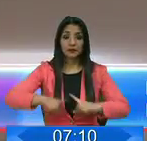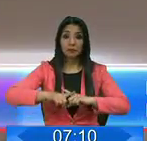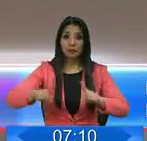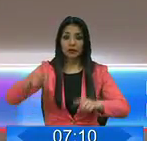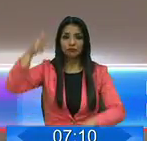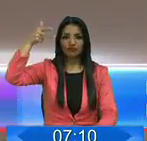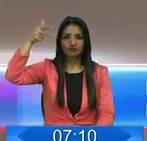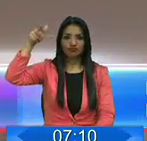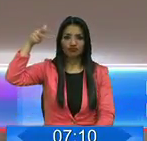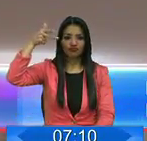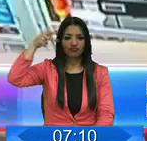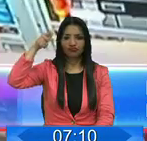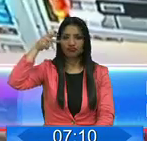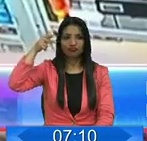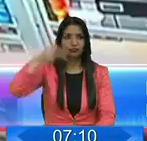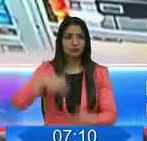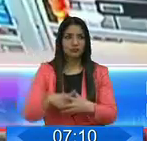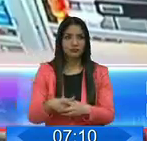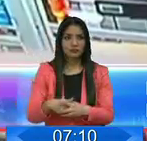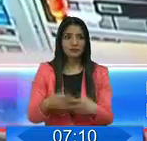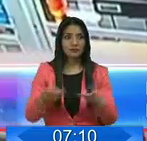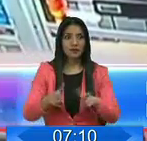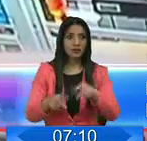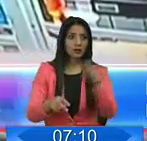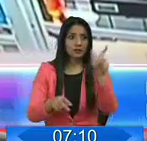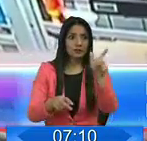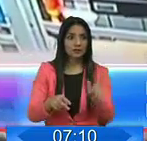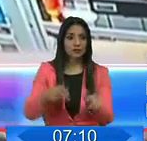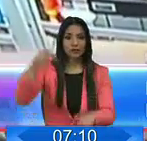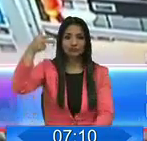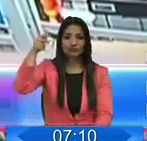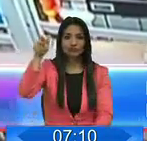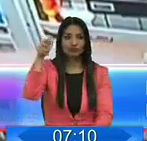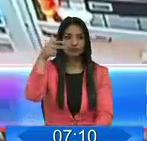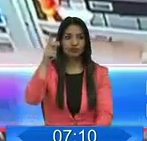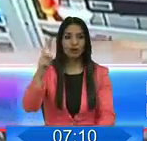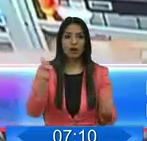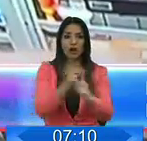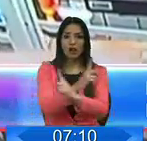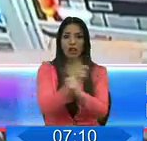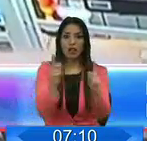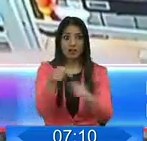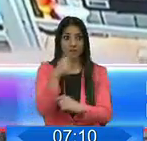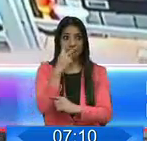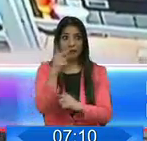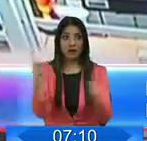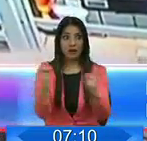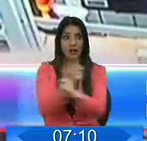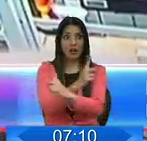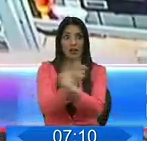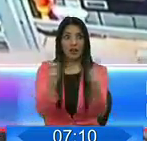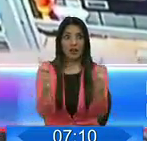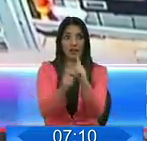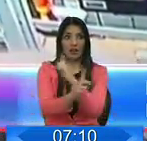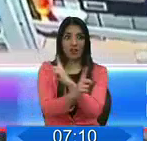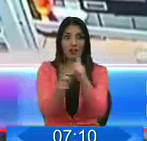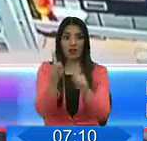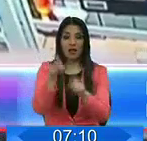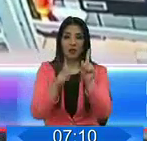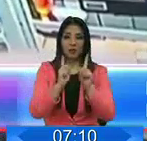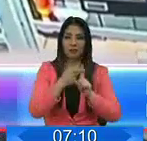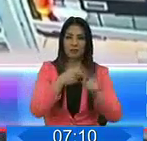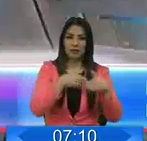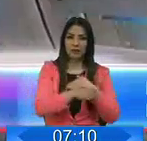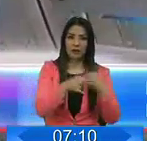cámara. En estas tomas se puede observar cómo pasan uno a uno. Algunos abordan el primer local,